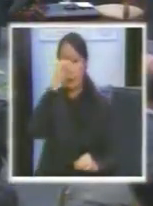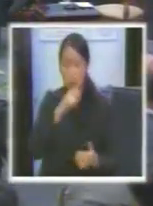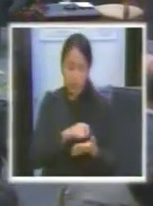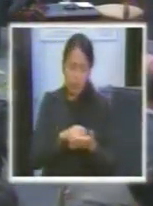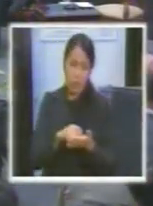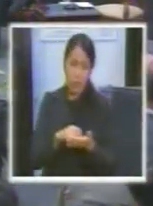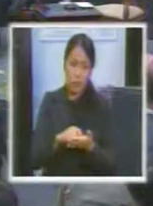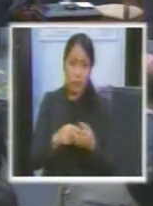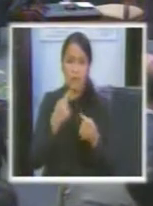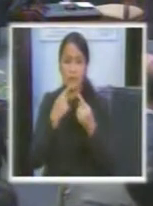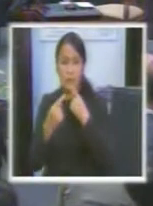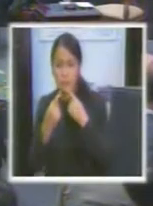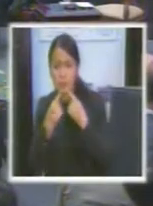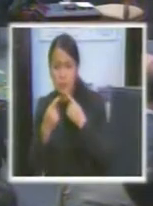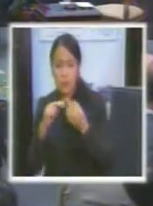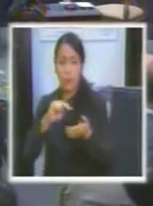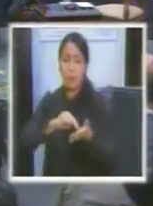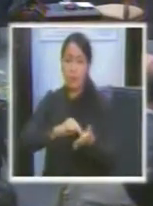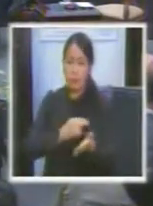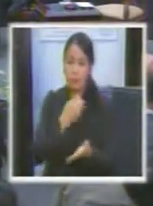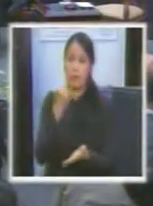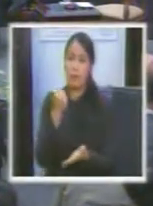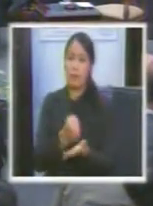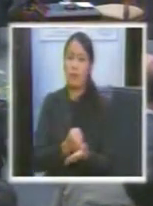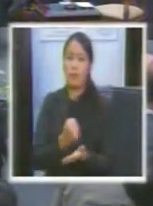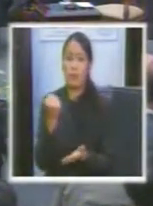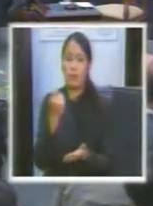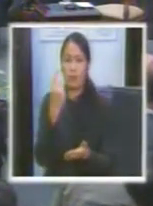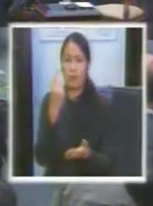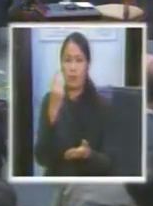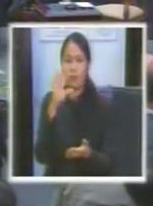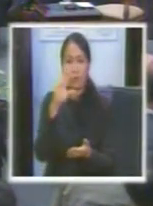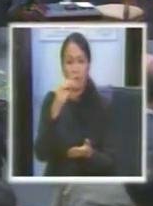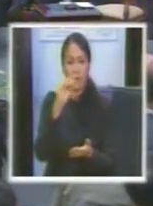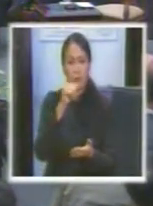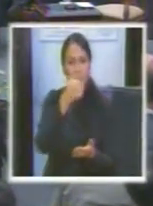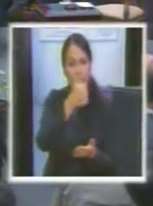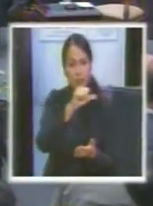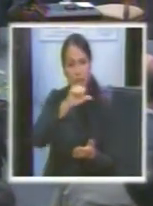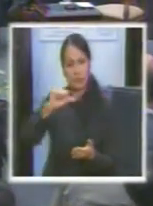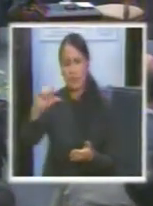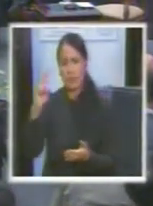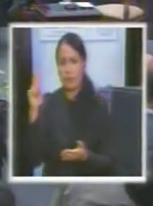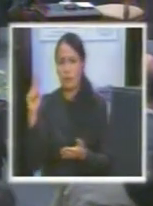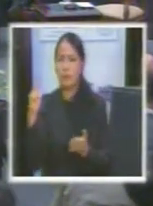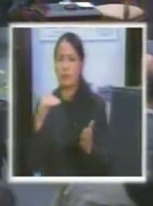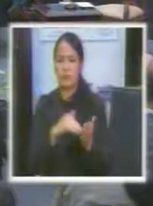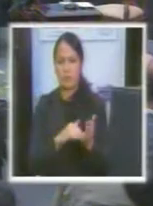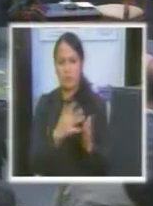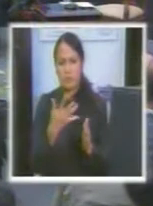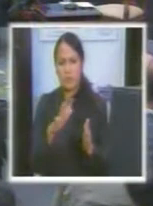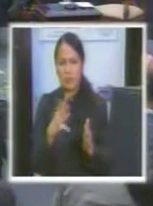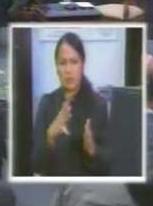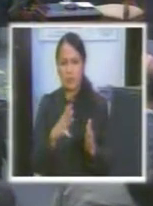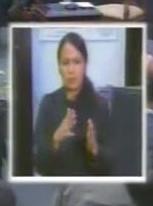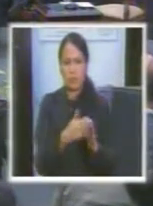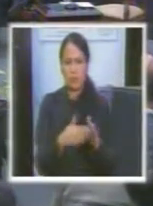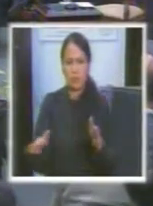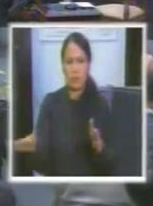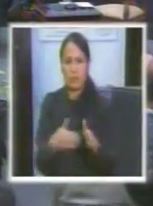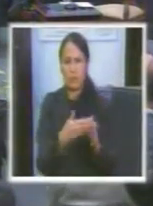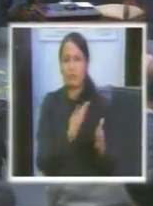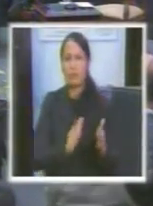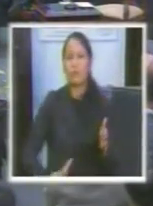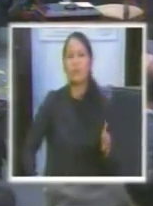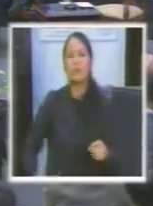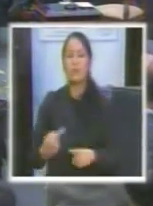gestó, negoció y ratificó del 96 al 2000, es decir, exactamente durante el periodo de gobierno de